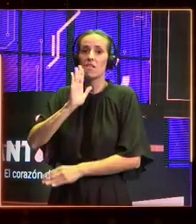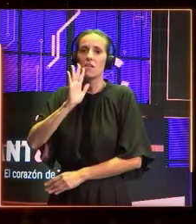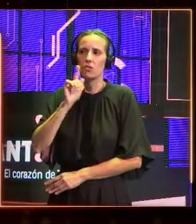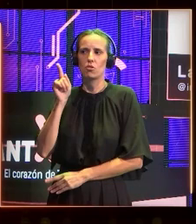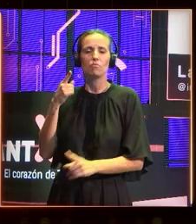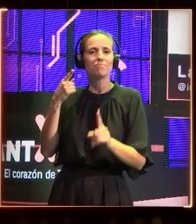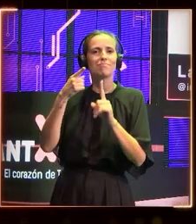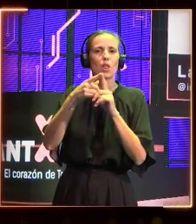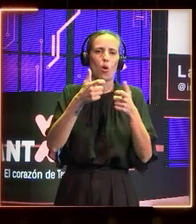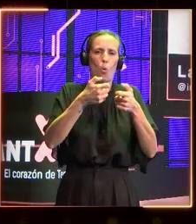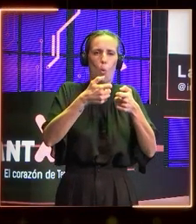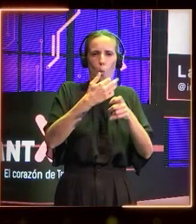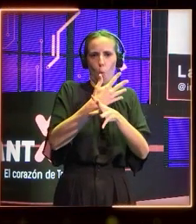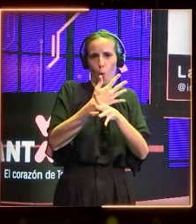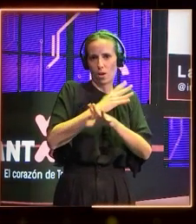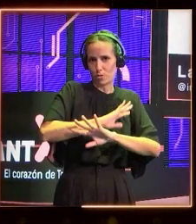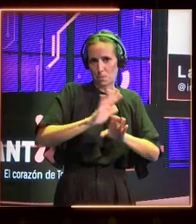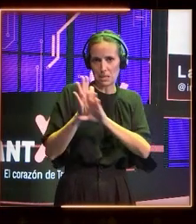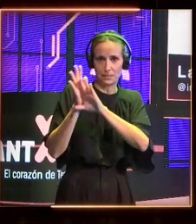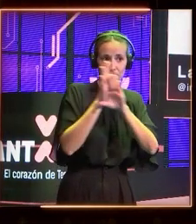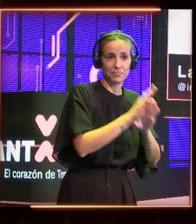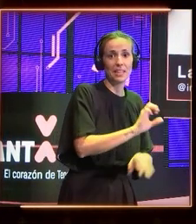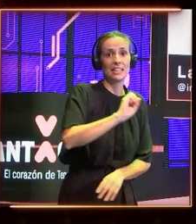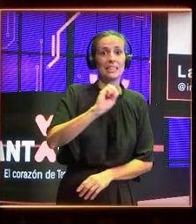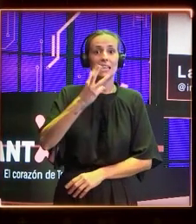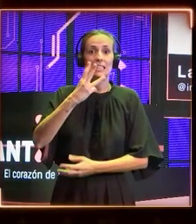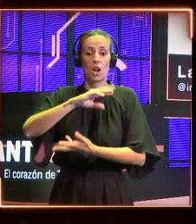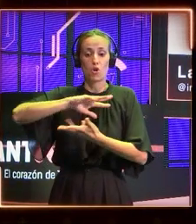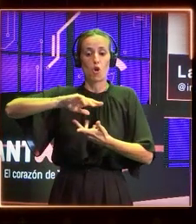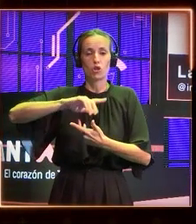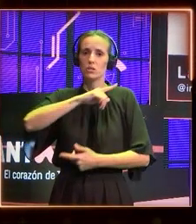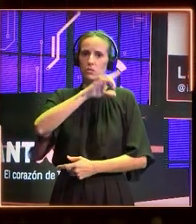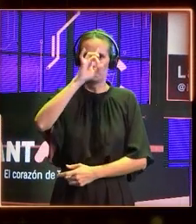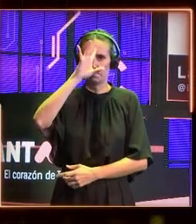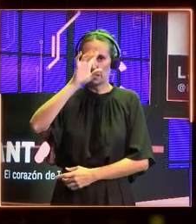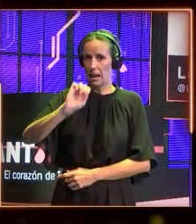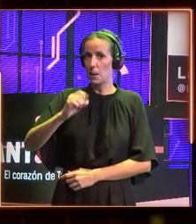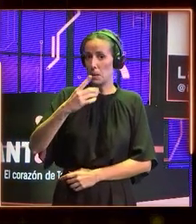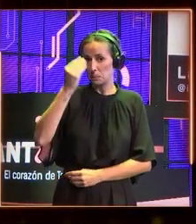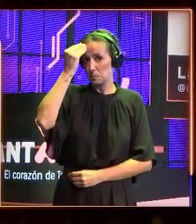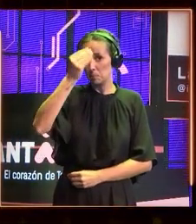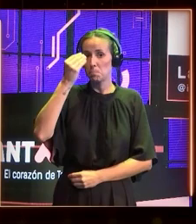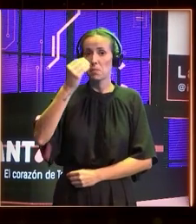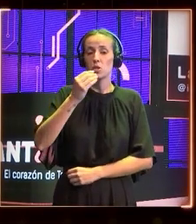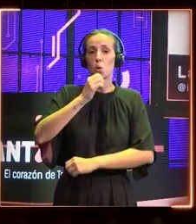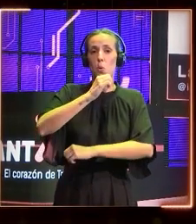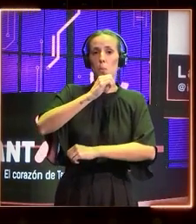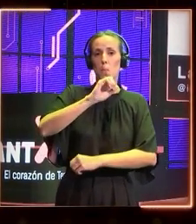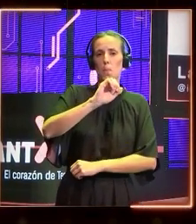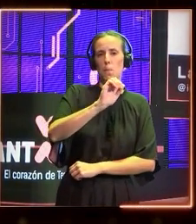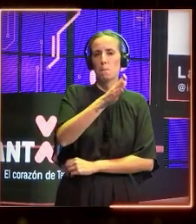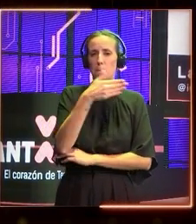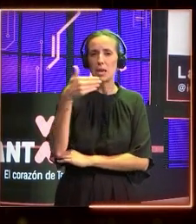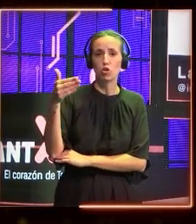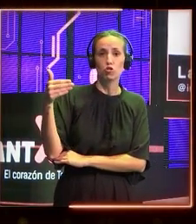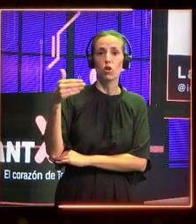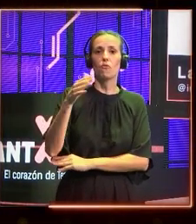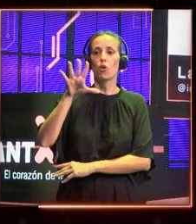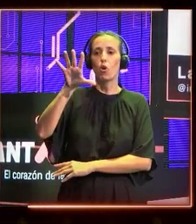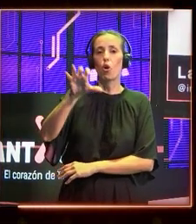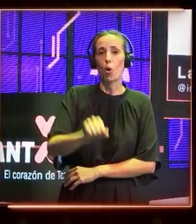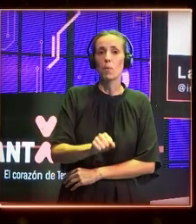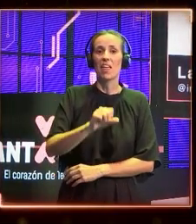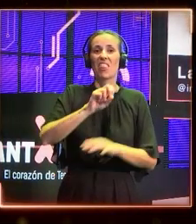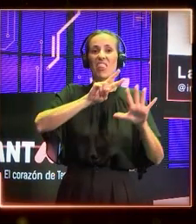videojuego la tercera noticia creo que que esta es de las más impactantes también Microsoft compra al desarrollador activis blizzard por